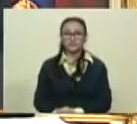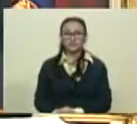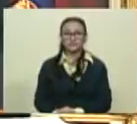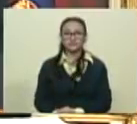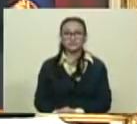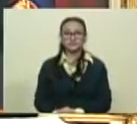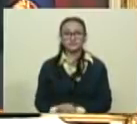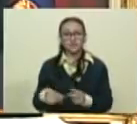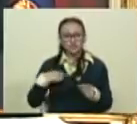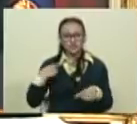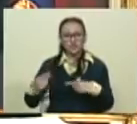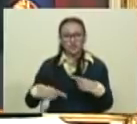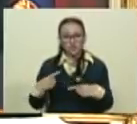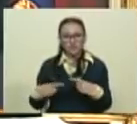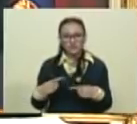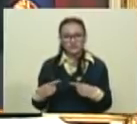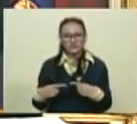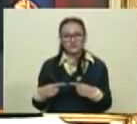Pero todos los días llegan